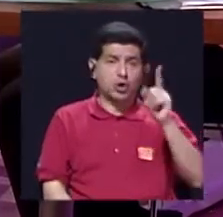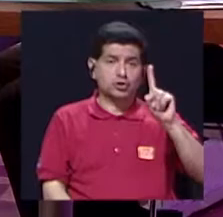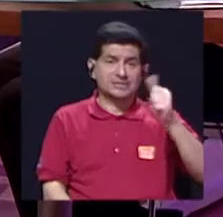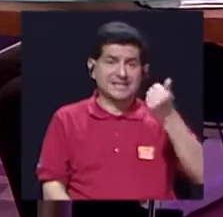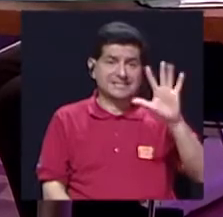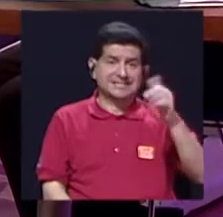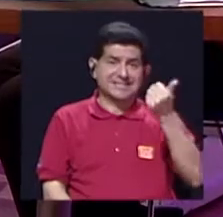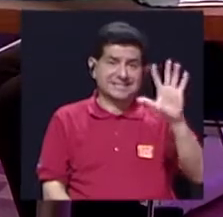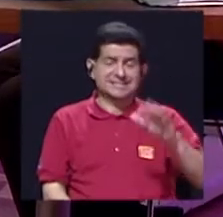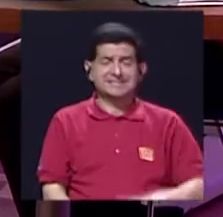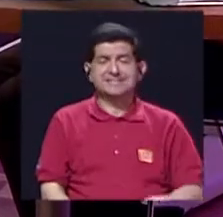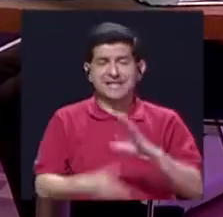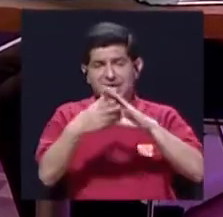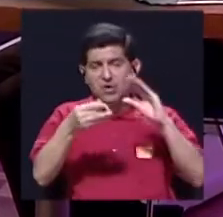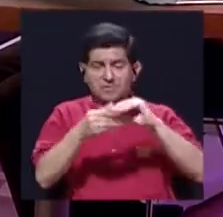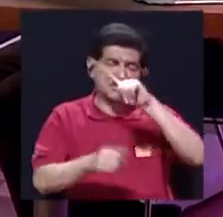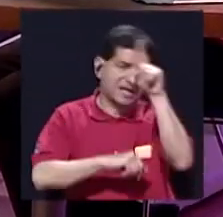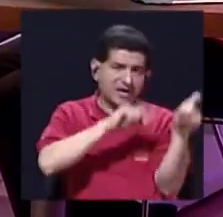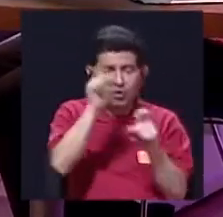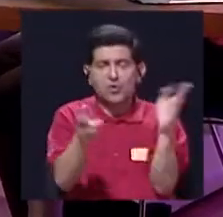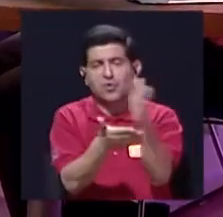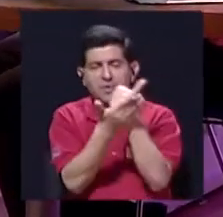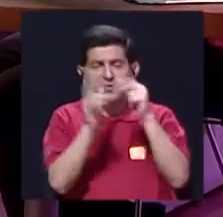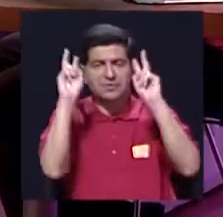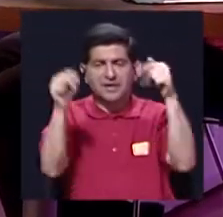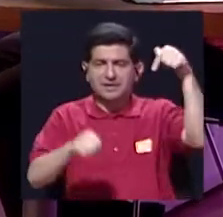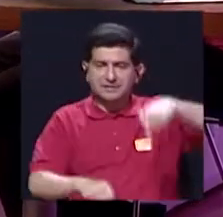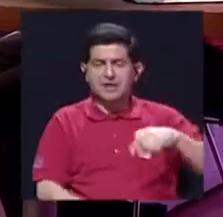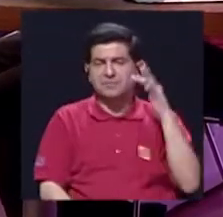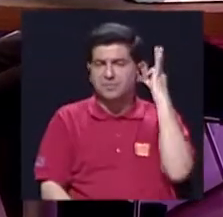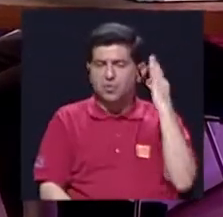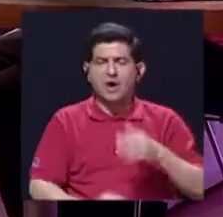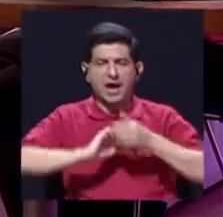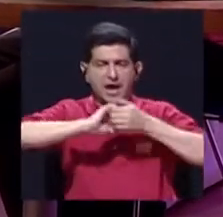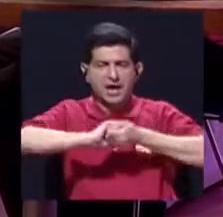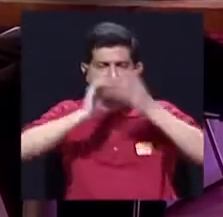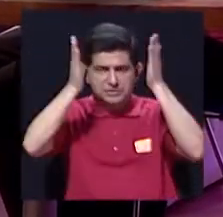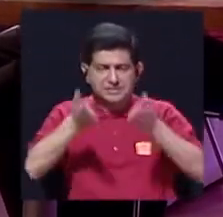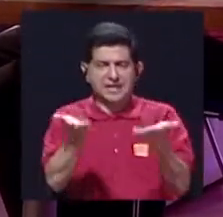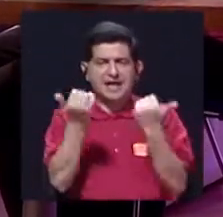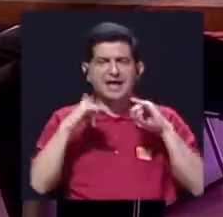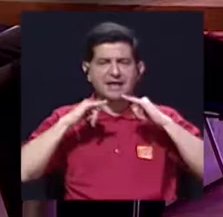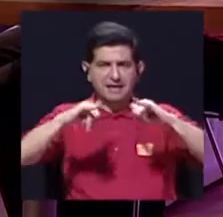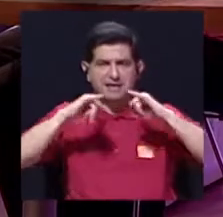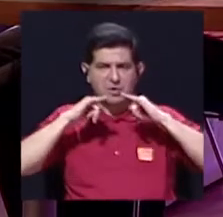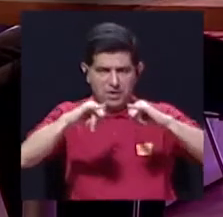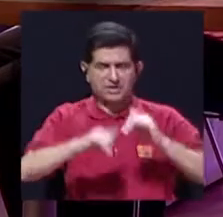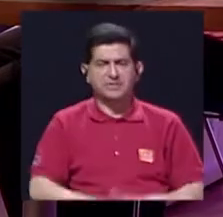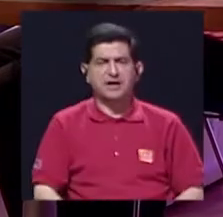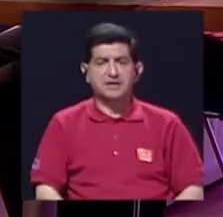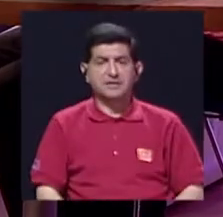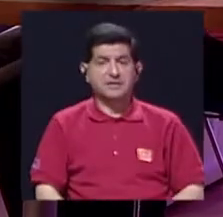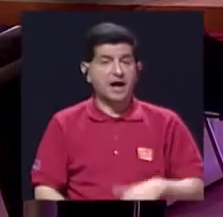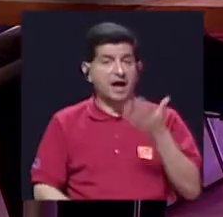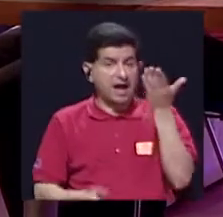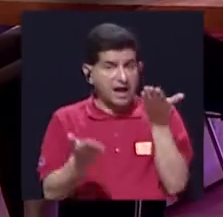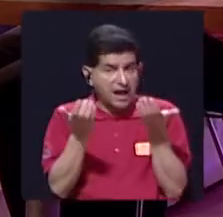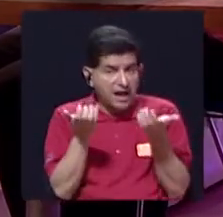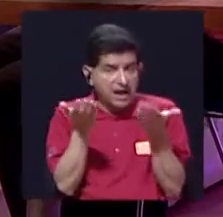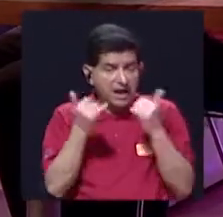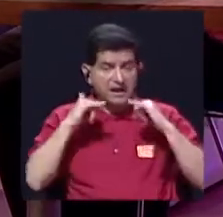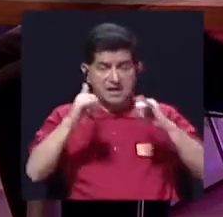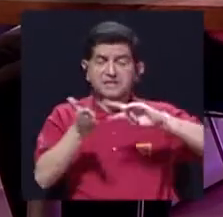25-11-15-15, si quiere comentar o preguntar algo sobre el tema de hoy, mujeres cooperativistas quieren igualdad. Cuando quieren igualdad es porque no hay igualdad, ¿verdad?